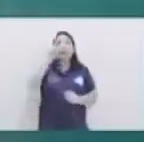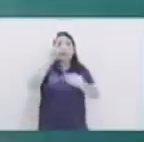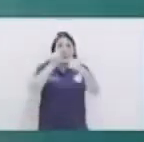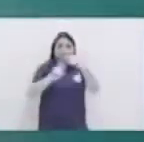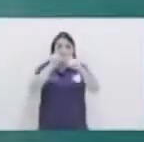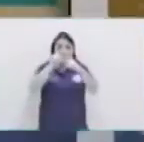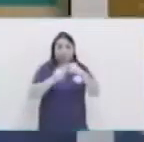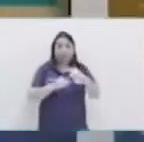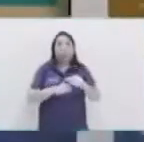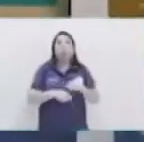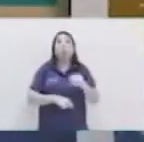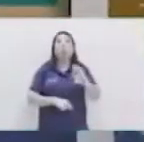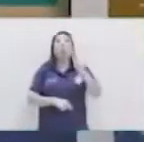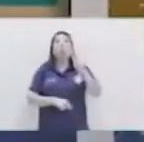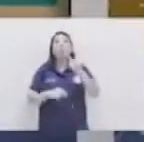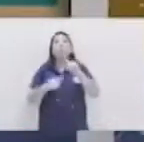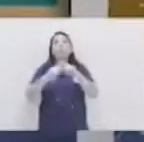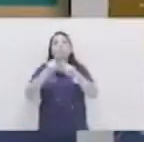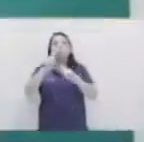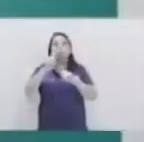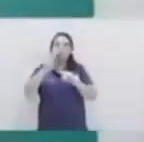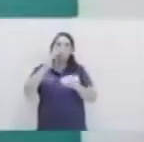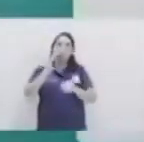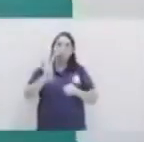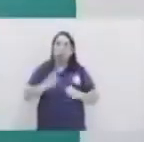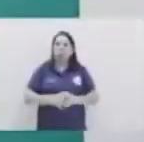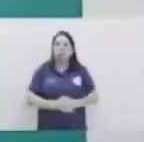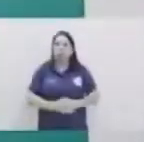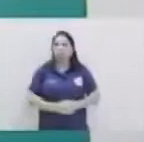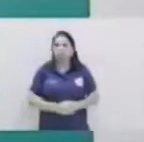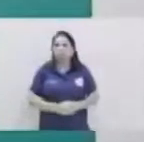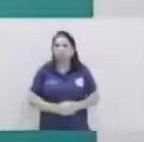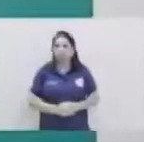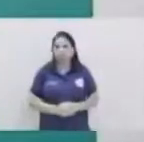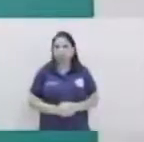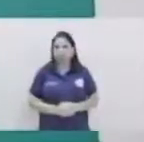Dividido 4 por 1, que serían 4. Esto sigue siendo K.